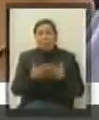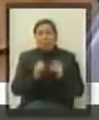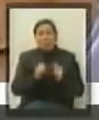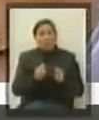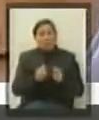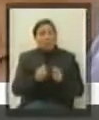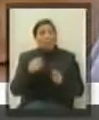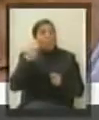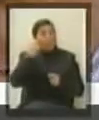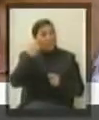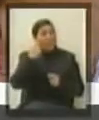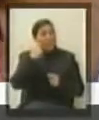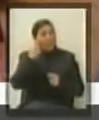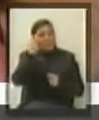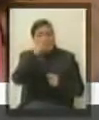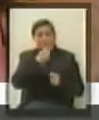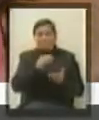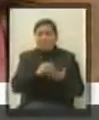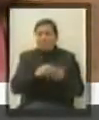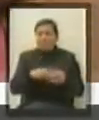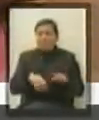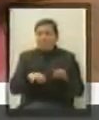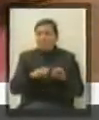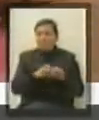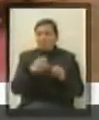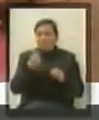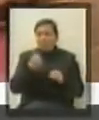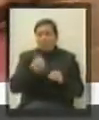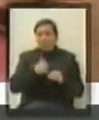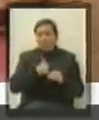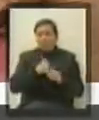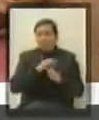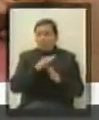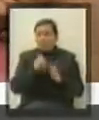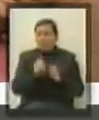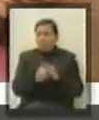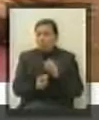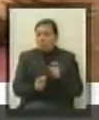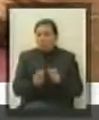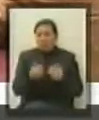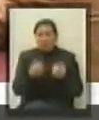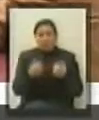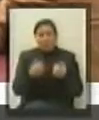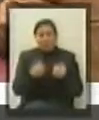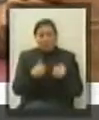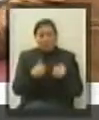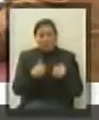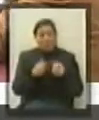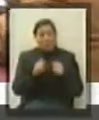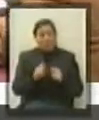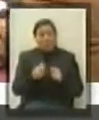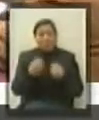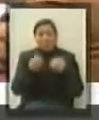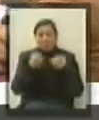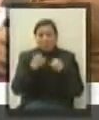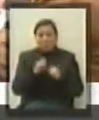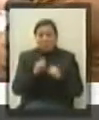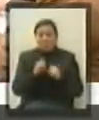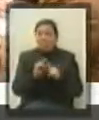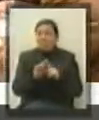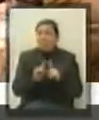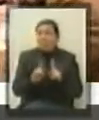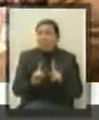cara es lo más importante para mí. Todas las personas tenemos la obligación de cumplir nuestro deber, pero